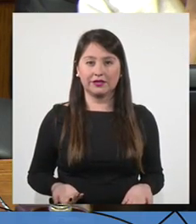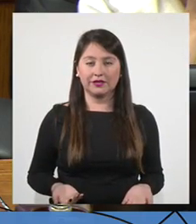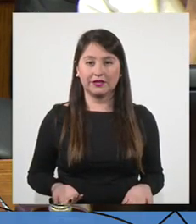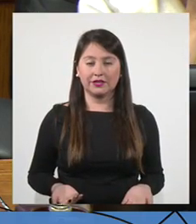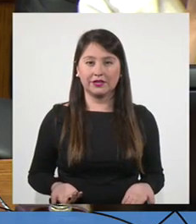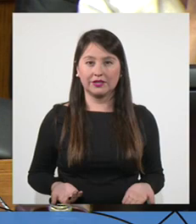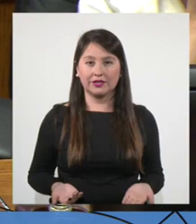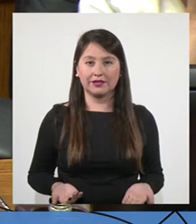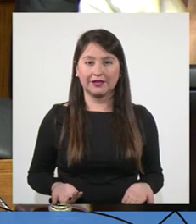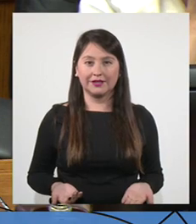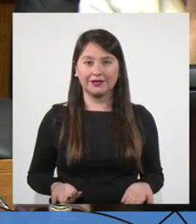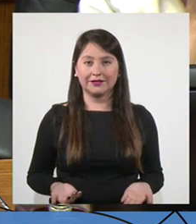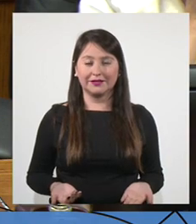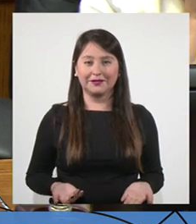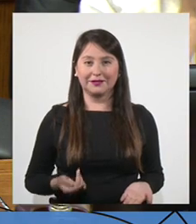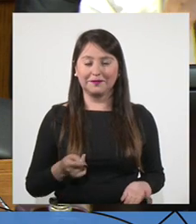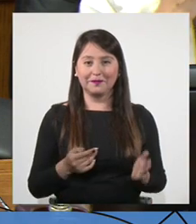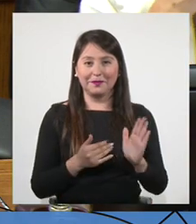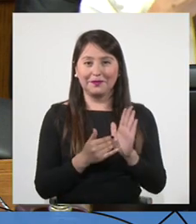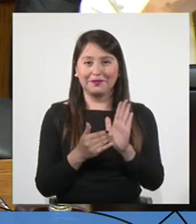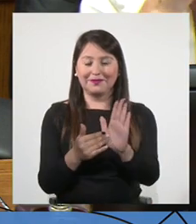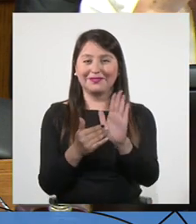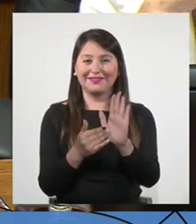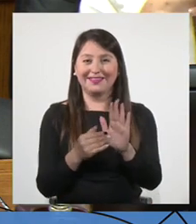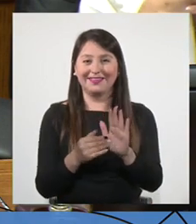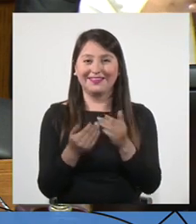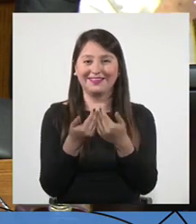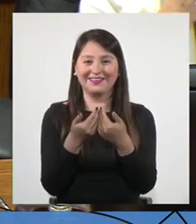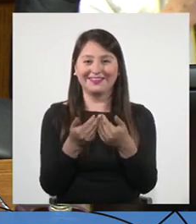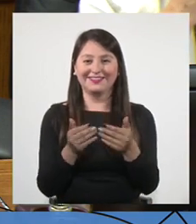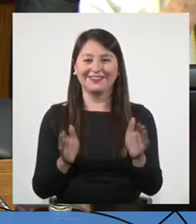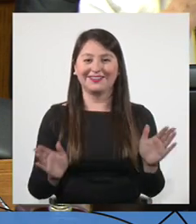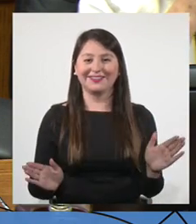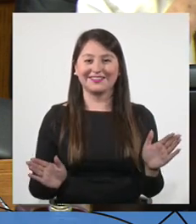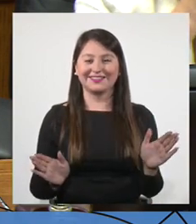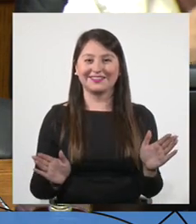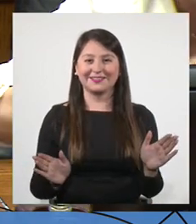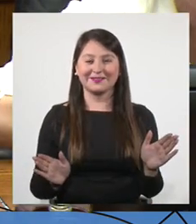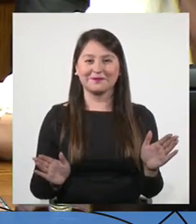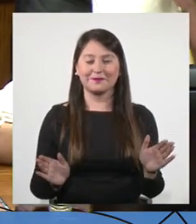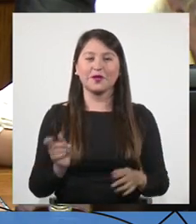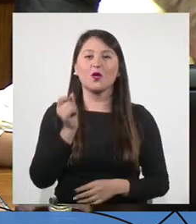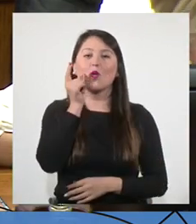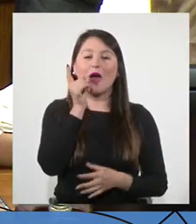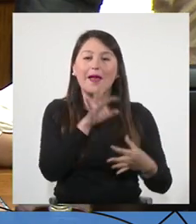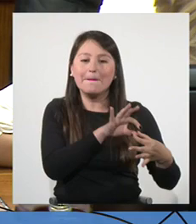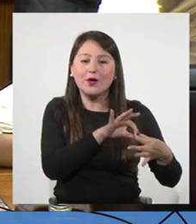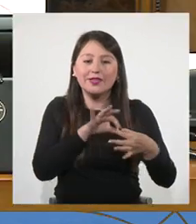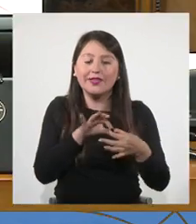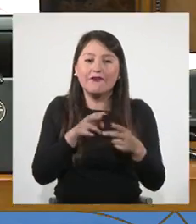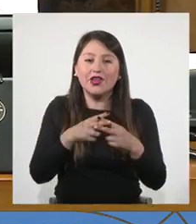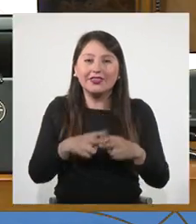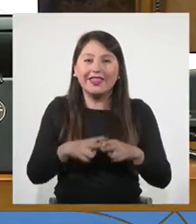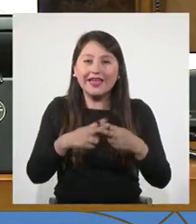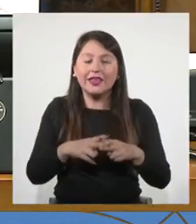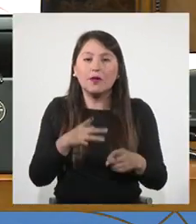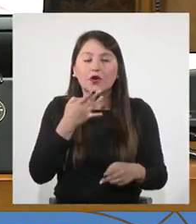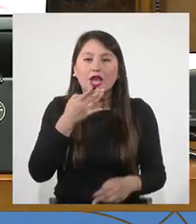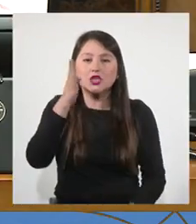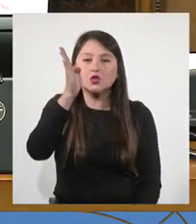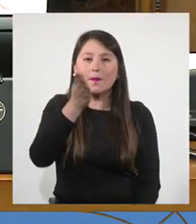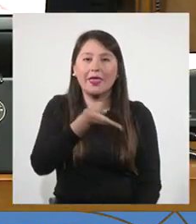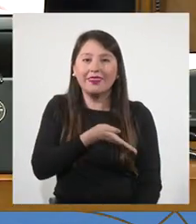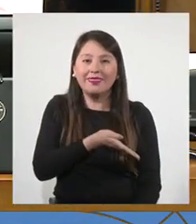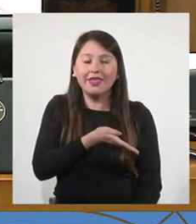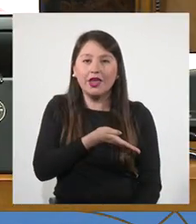son estas transmisiones libres. Yo quiero saber cuál es la razón técnica de por qué se suspendieron